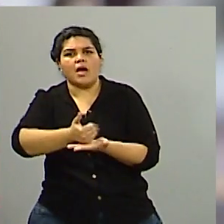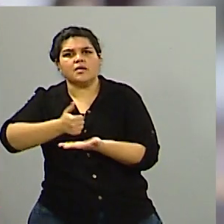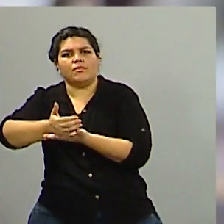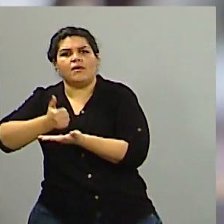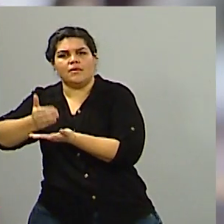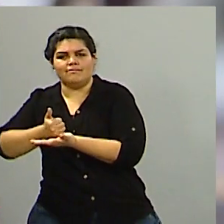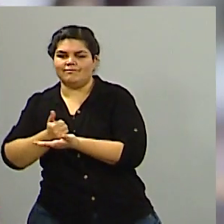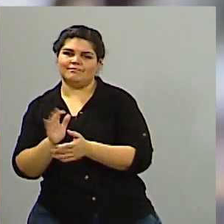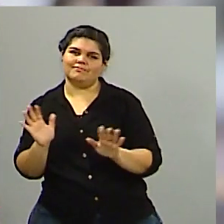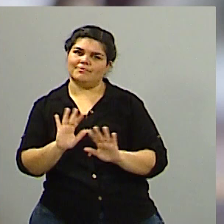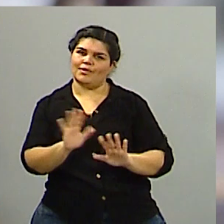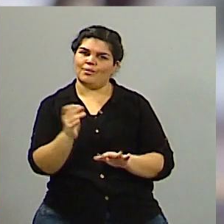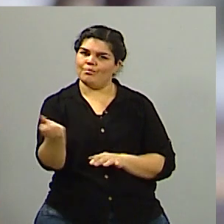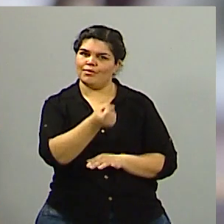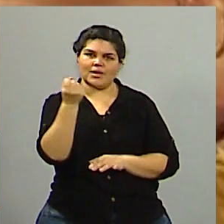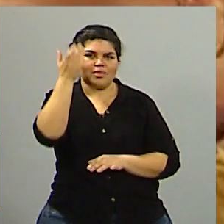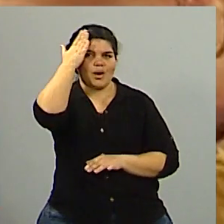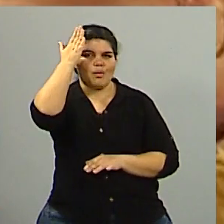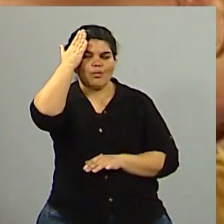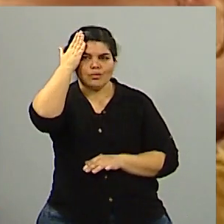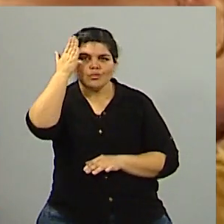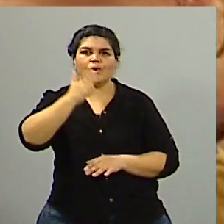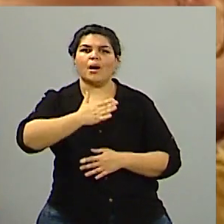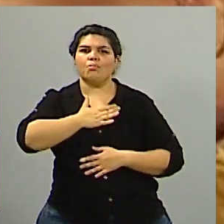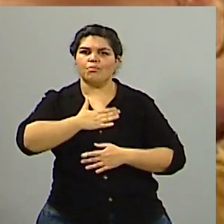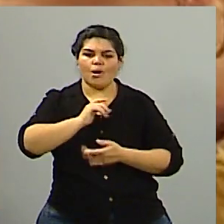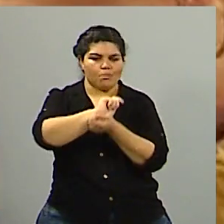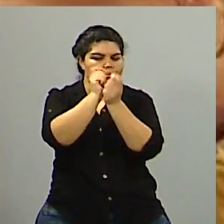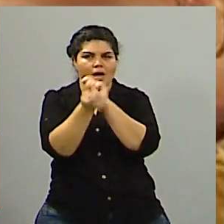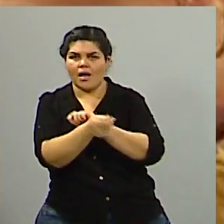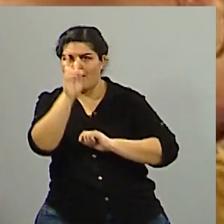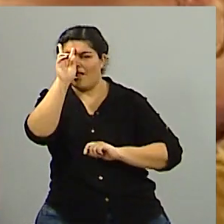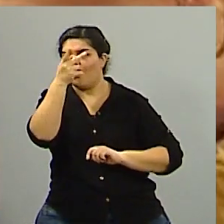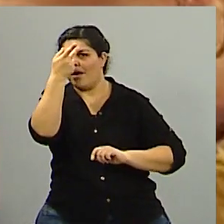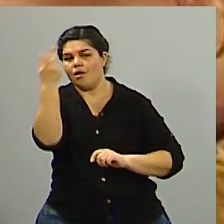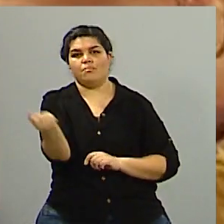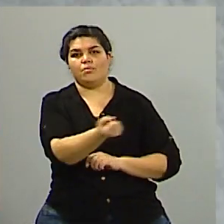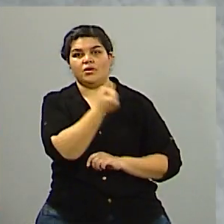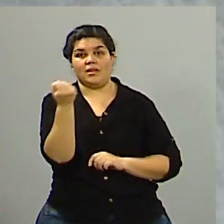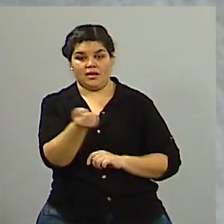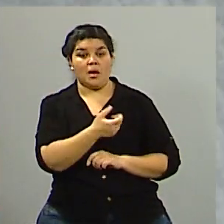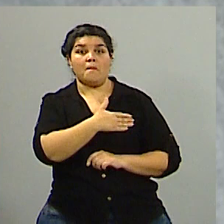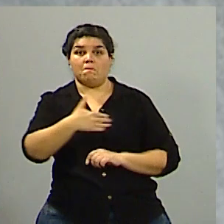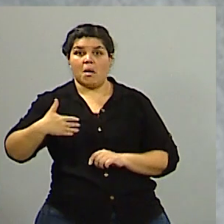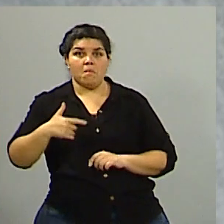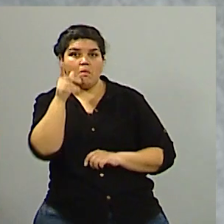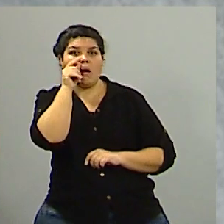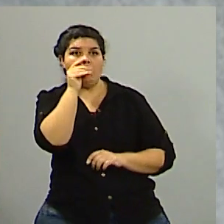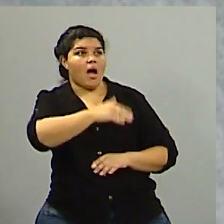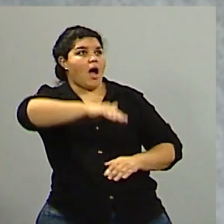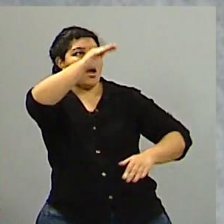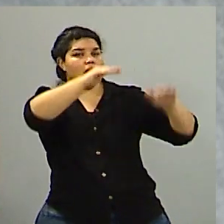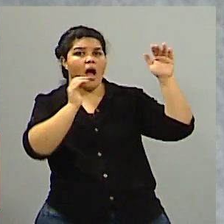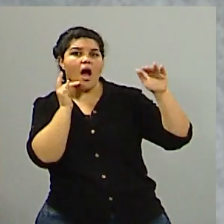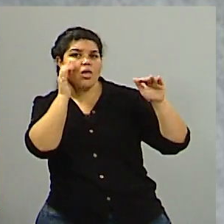aprendizaje cultural que tenemos que tener también las personas más jóvenes, de entender que nuestras madres y nuestros padres más grandes no tienen por qué cuidar